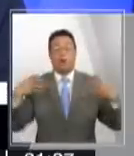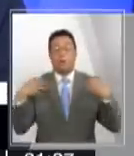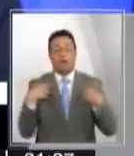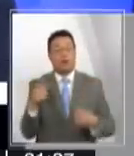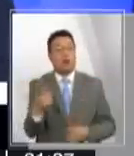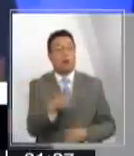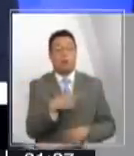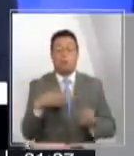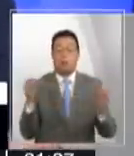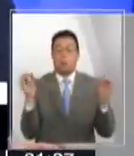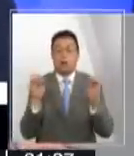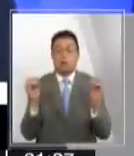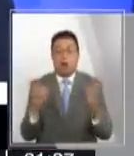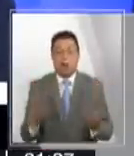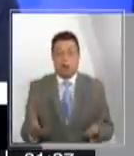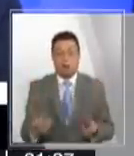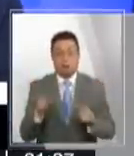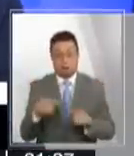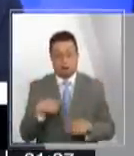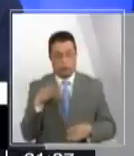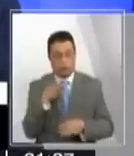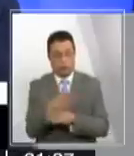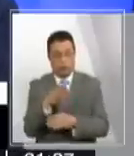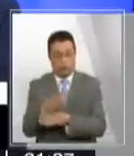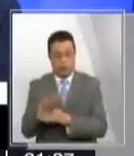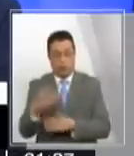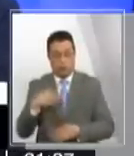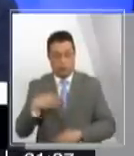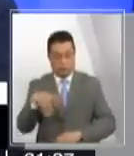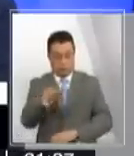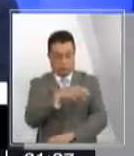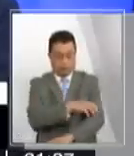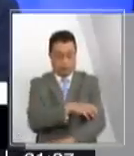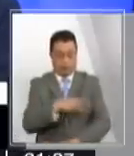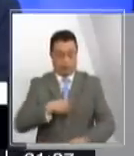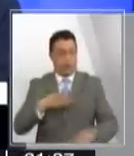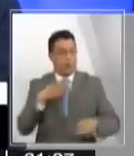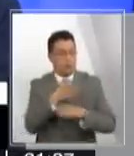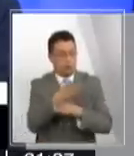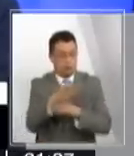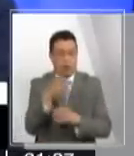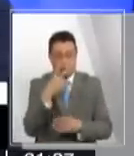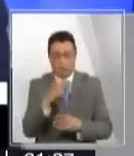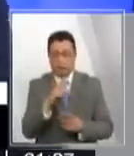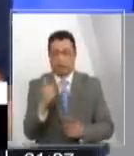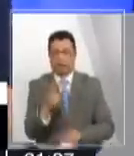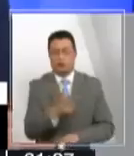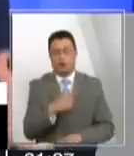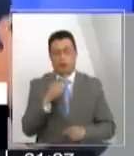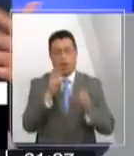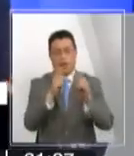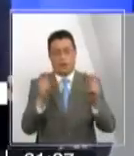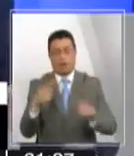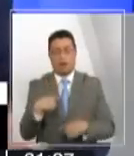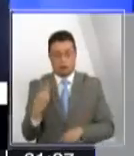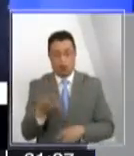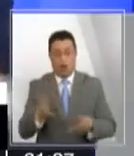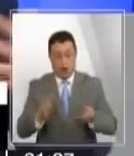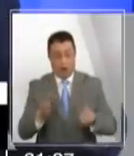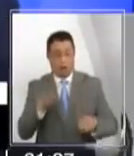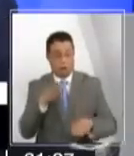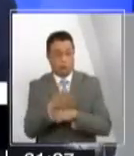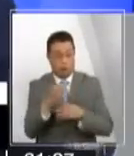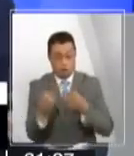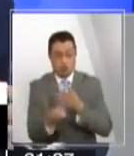tenido estos días. Cuando yo he recorrido las comunas de mi distrito, veo el desconcierto de los candidatos que dicen nosotros estamos en la calle con nuevas